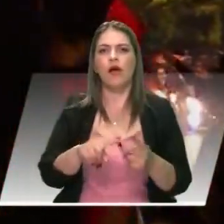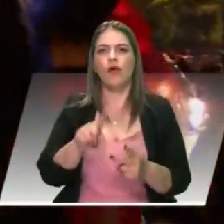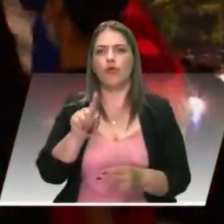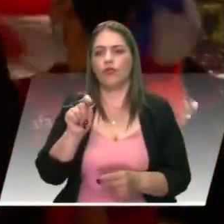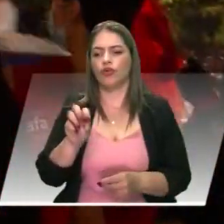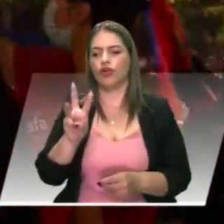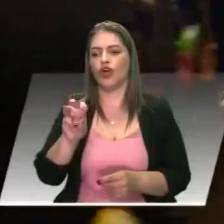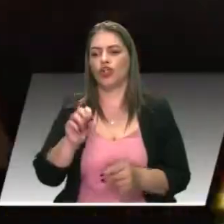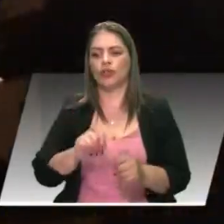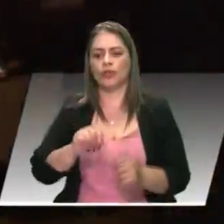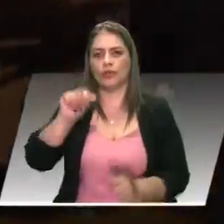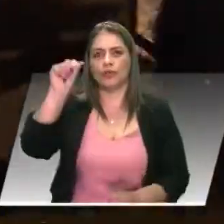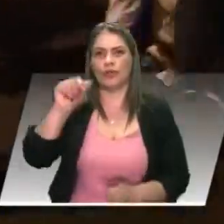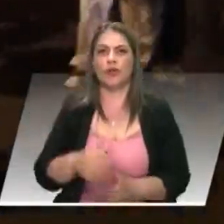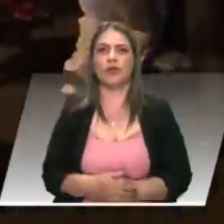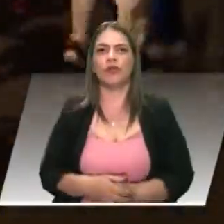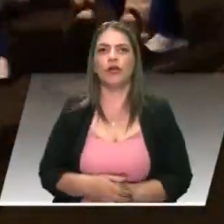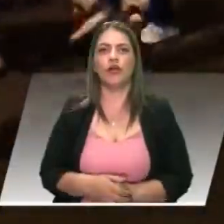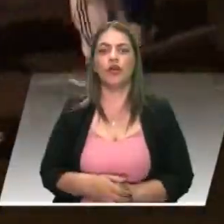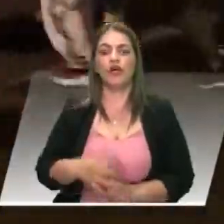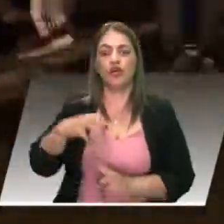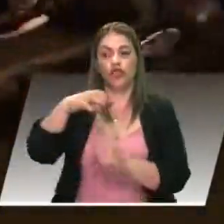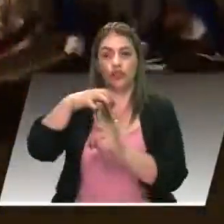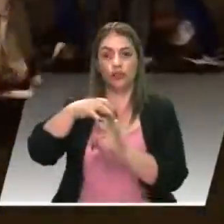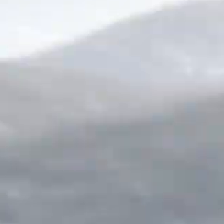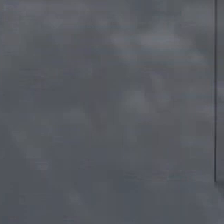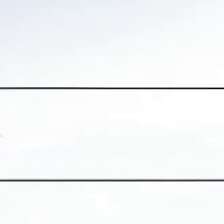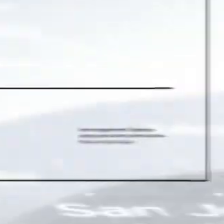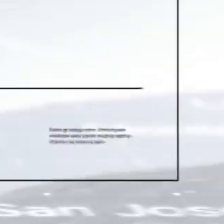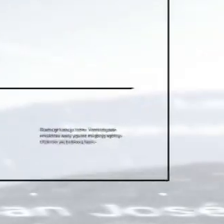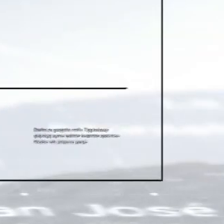y sombrillas sin punta metálica